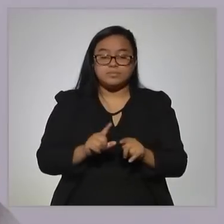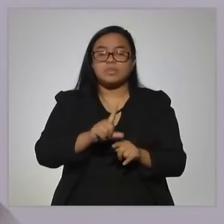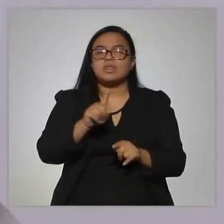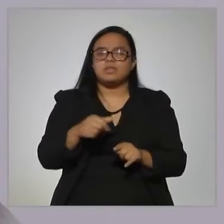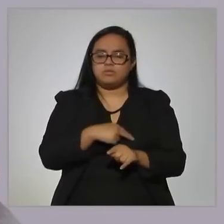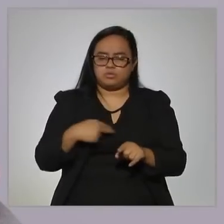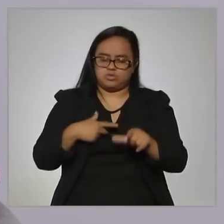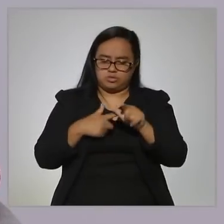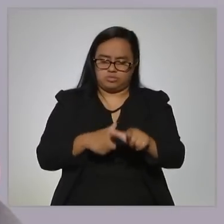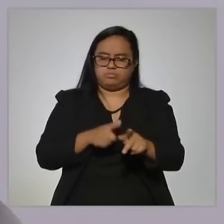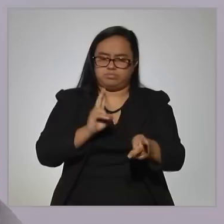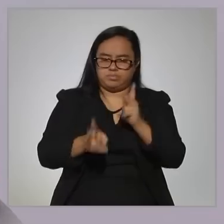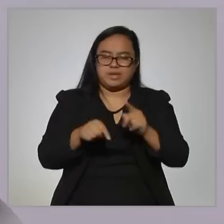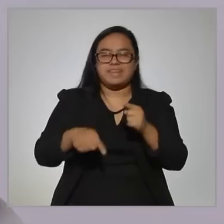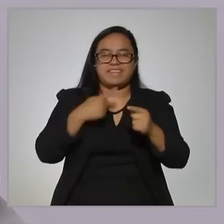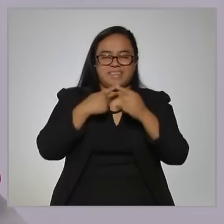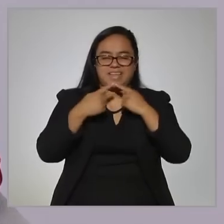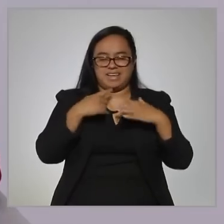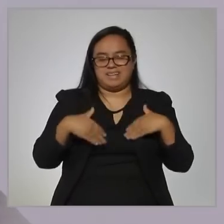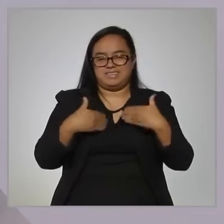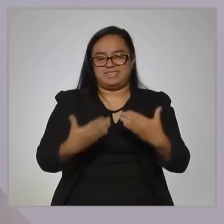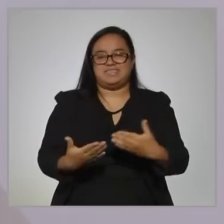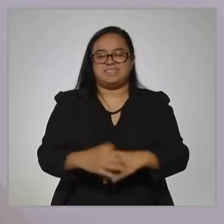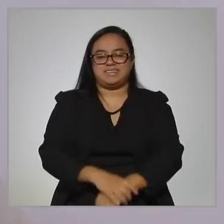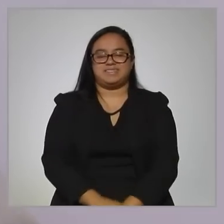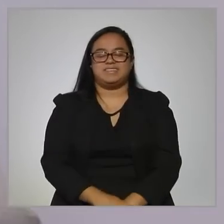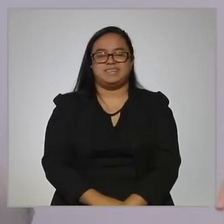seguir charlando aquí en Diálogos en Confianza.